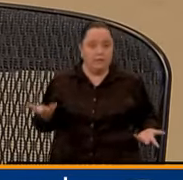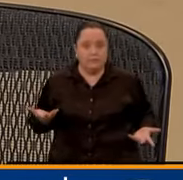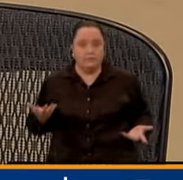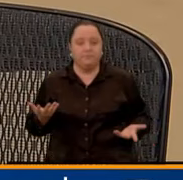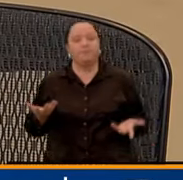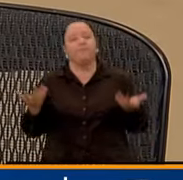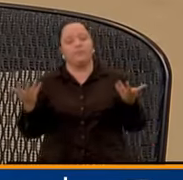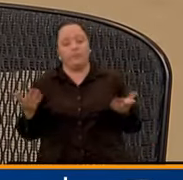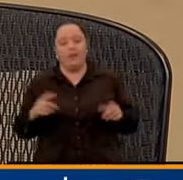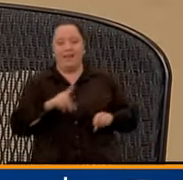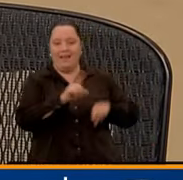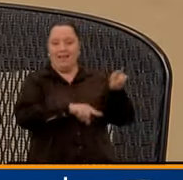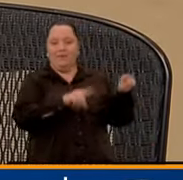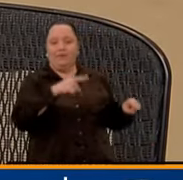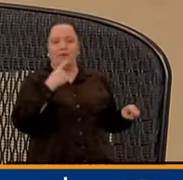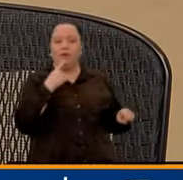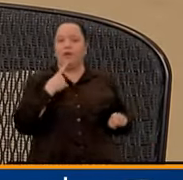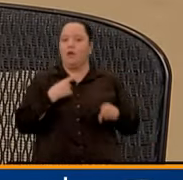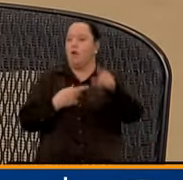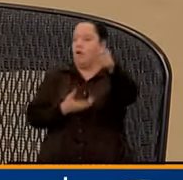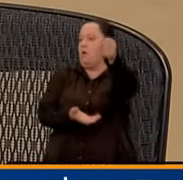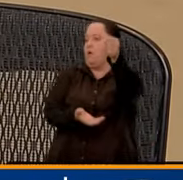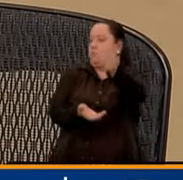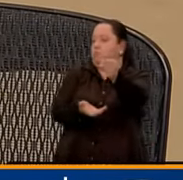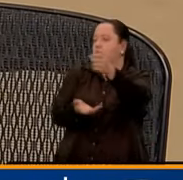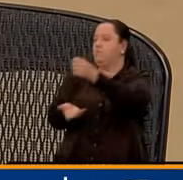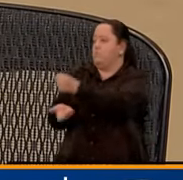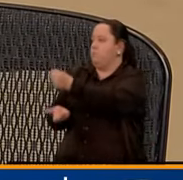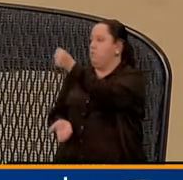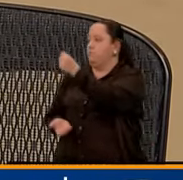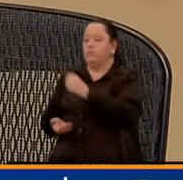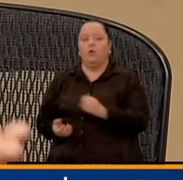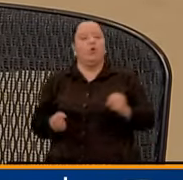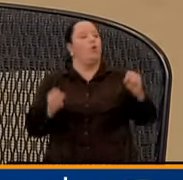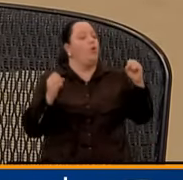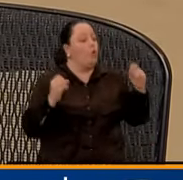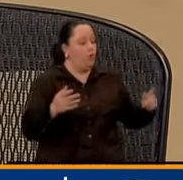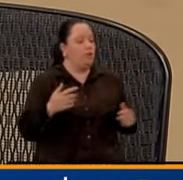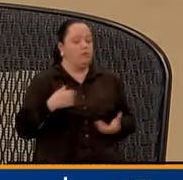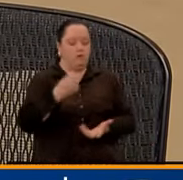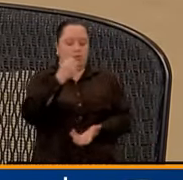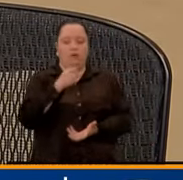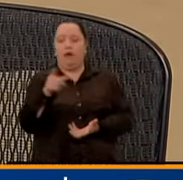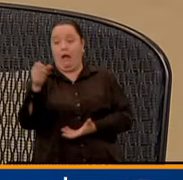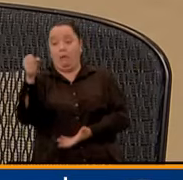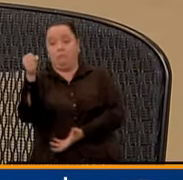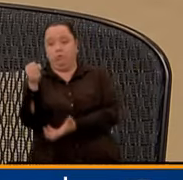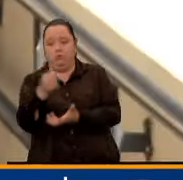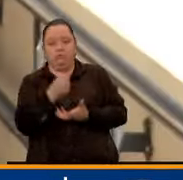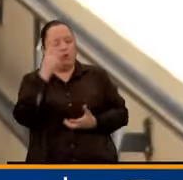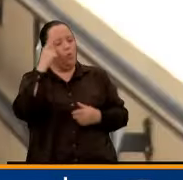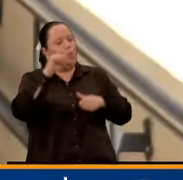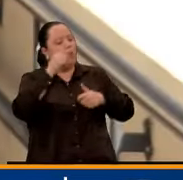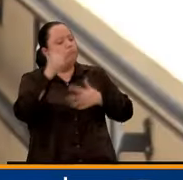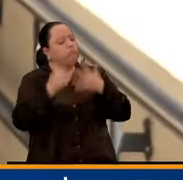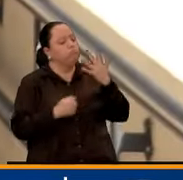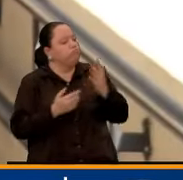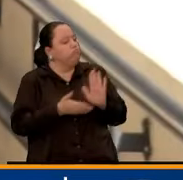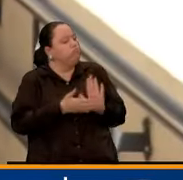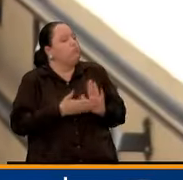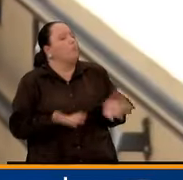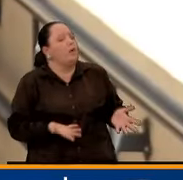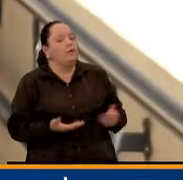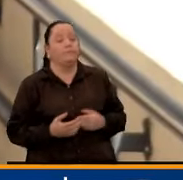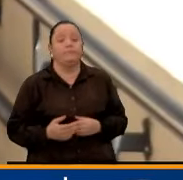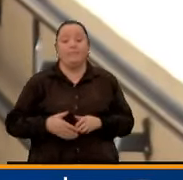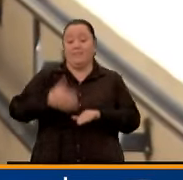Algunos dicen, pues quitémosle a otras. Entonces la pregunta es, dígame, ¿con qué criterio yo le quito a unas y le pongo a otras? Hasta el 25 de